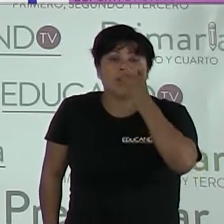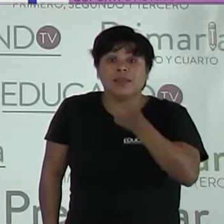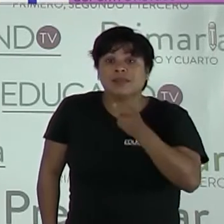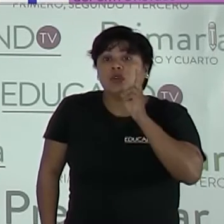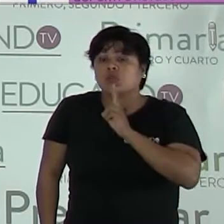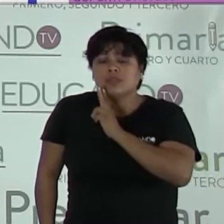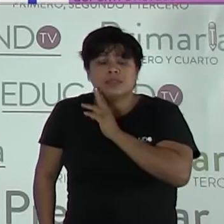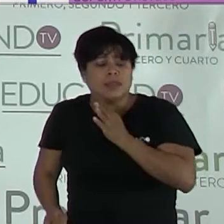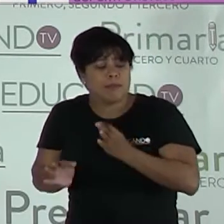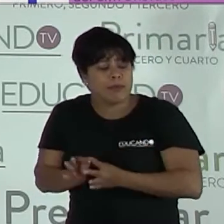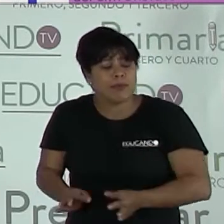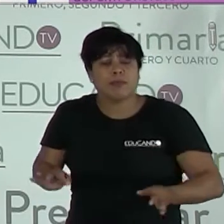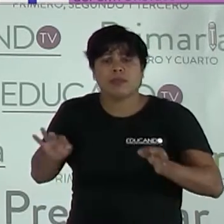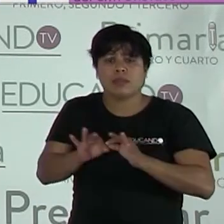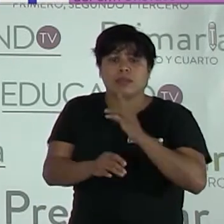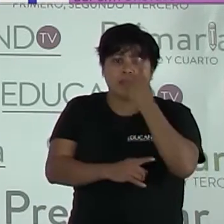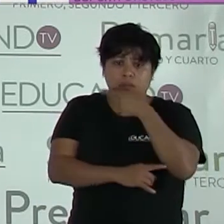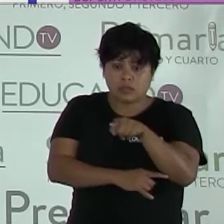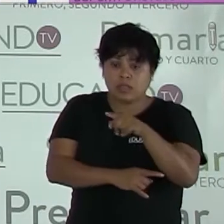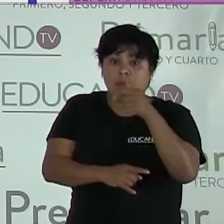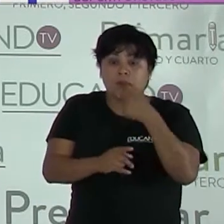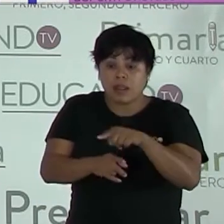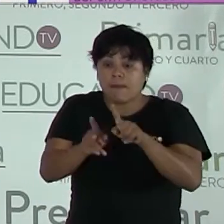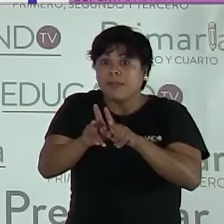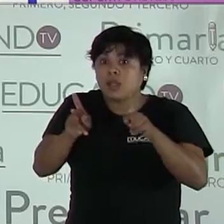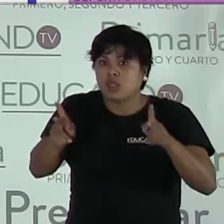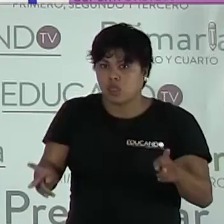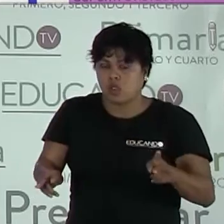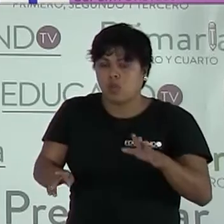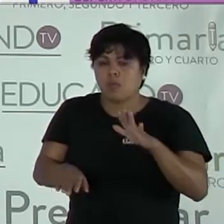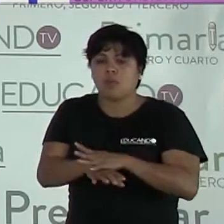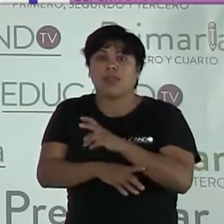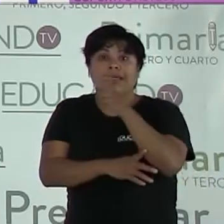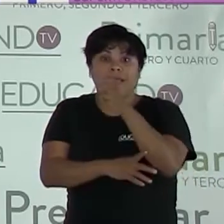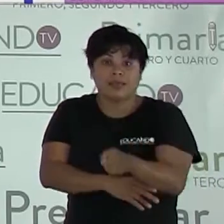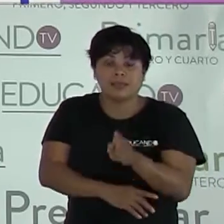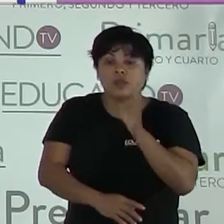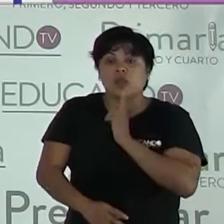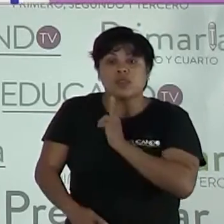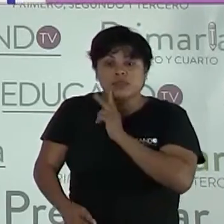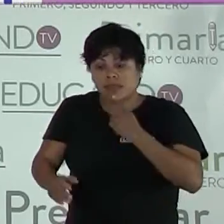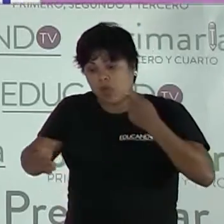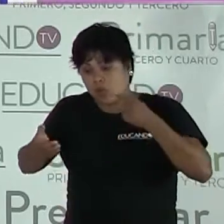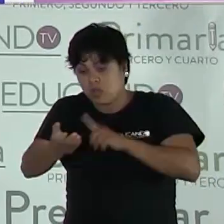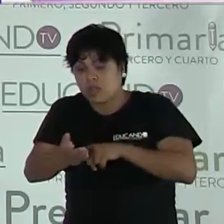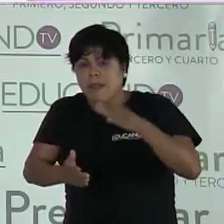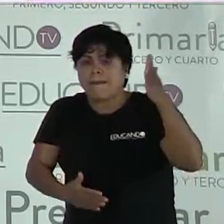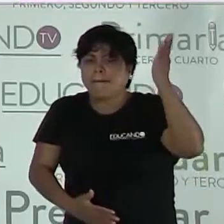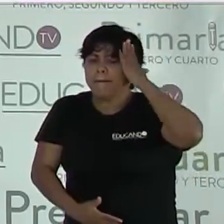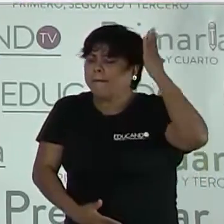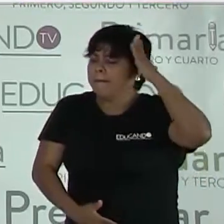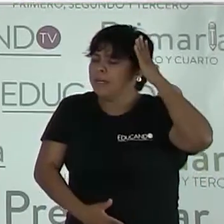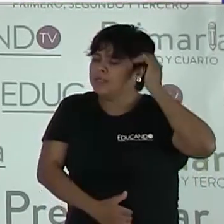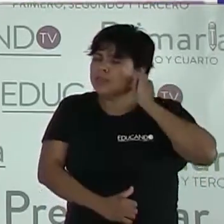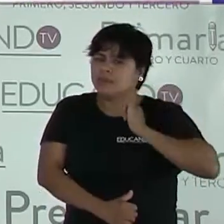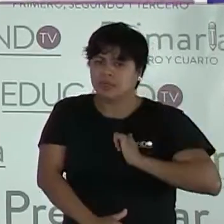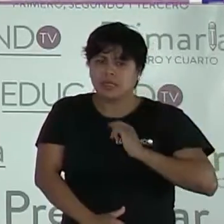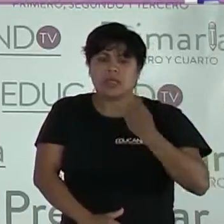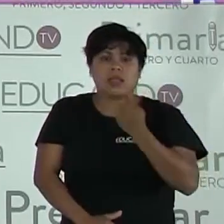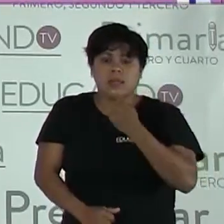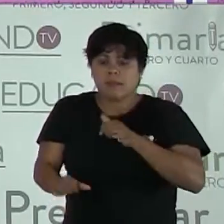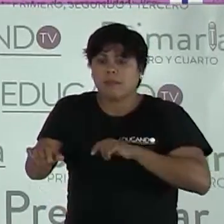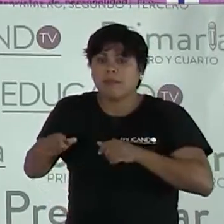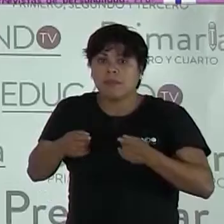es muy importante para lo que es nuestro periódico, porque es por esta el contenido principal